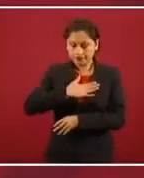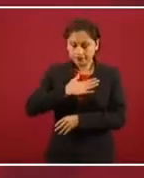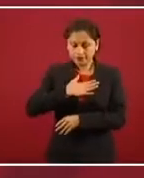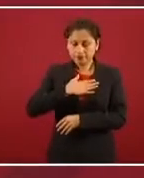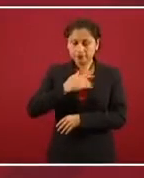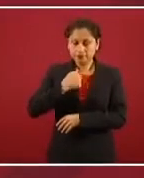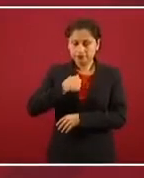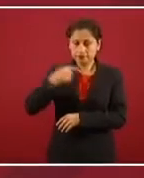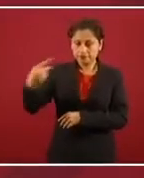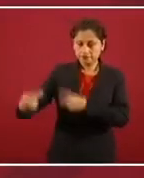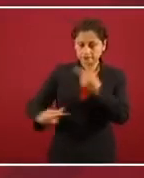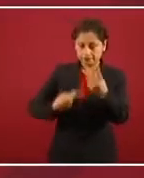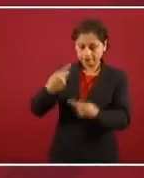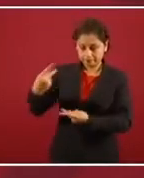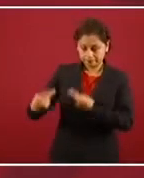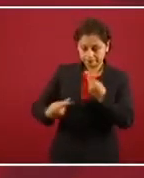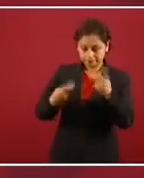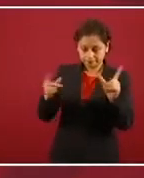resumiría,